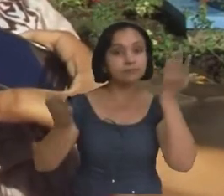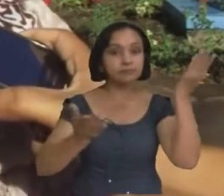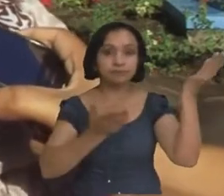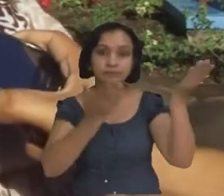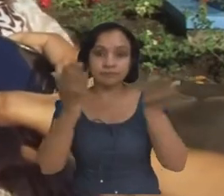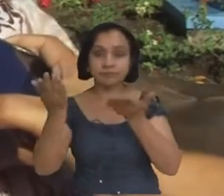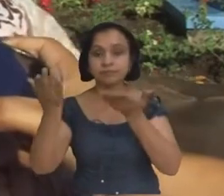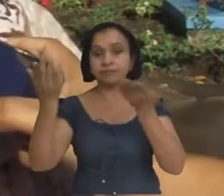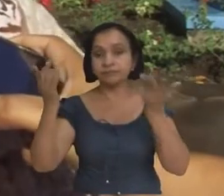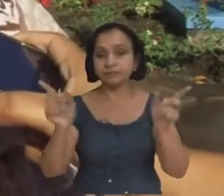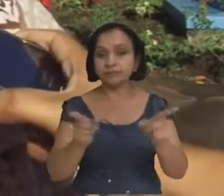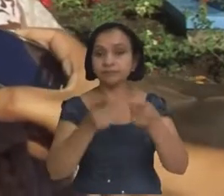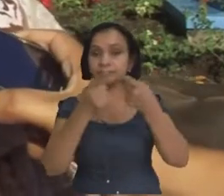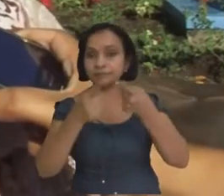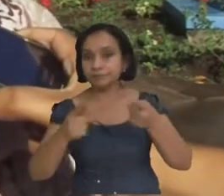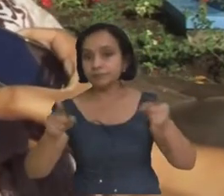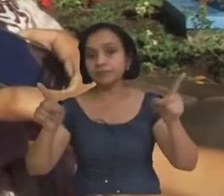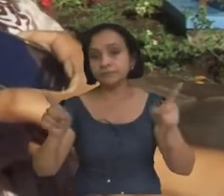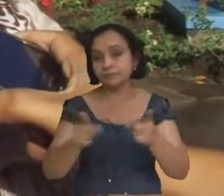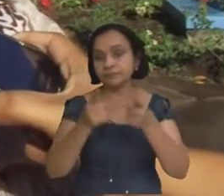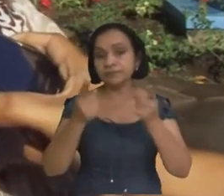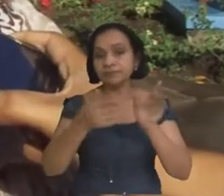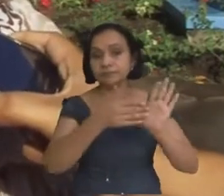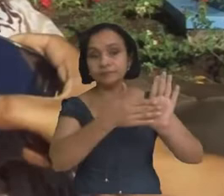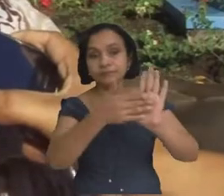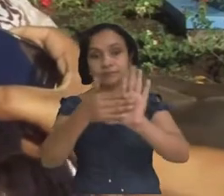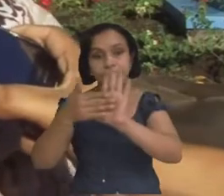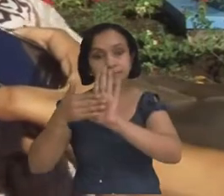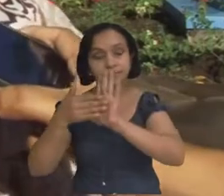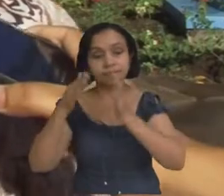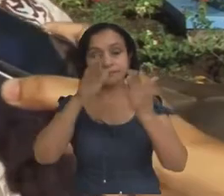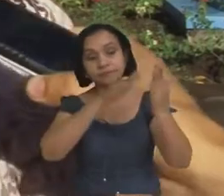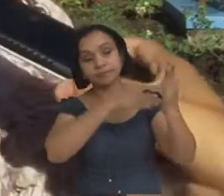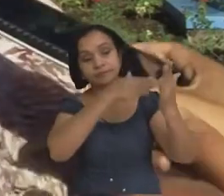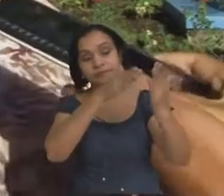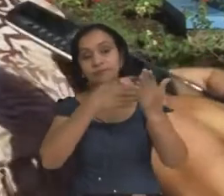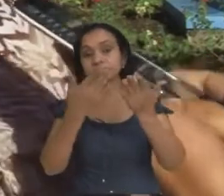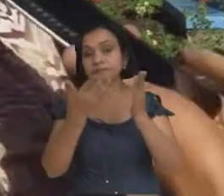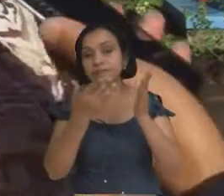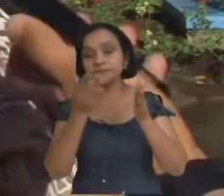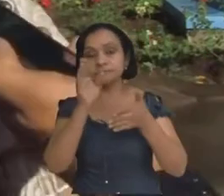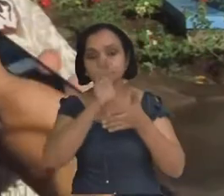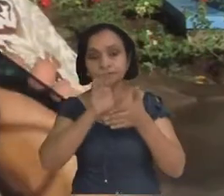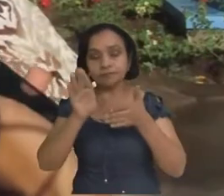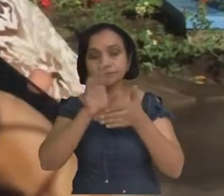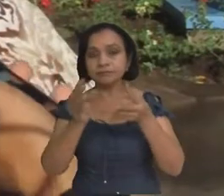tener conciertos, vamos a tener exhibiciones también de pintura. Es un calendario lleno